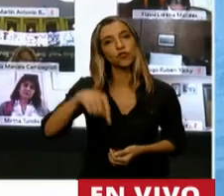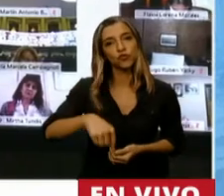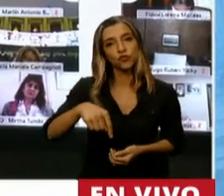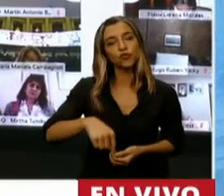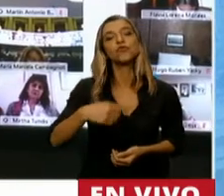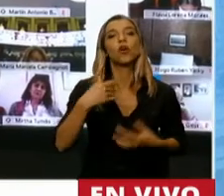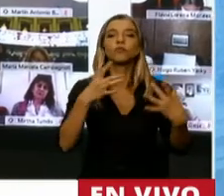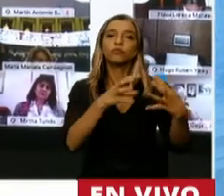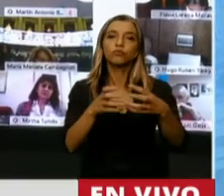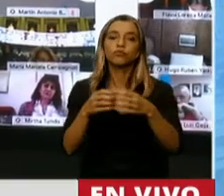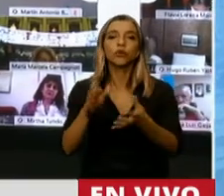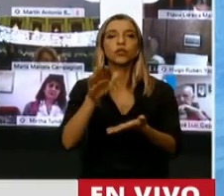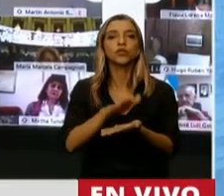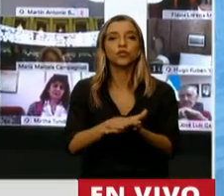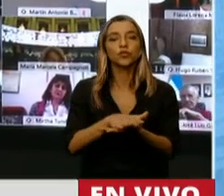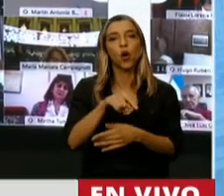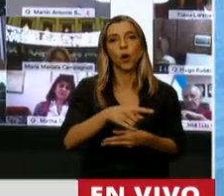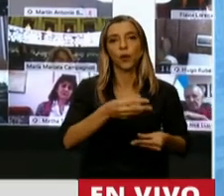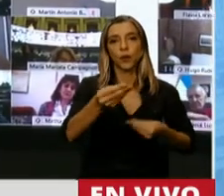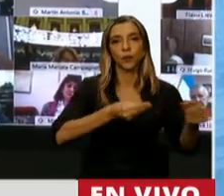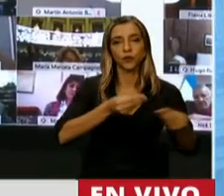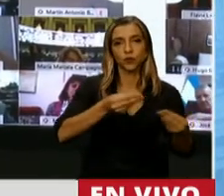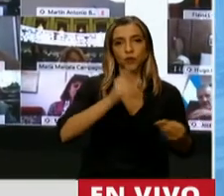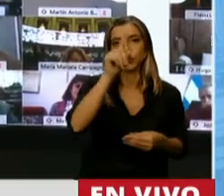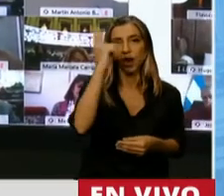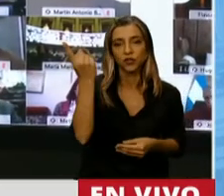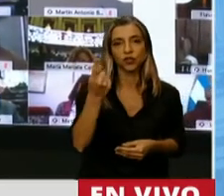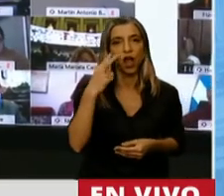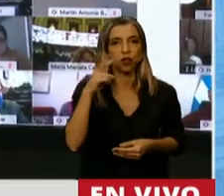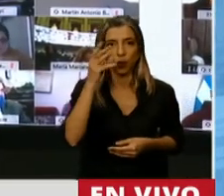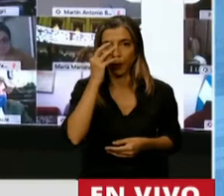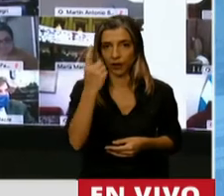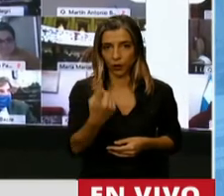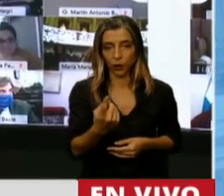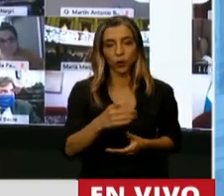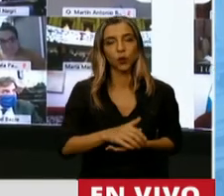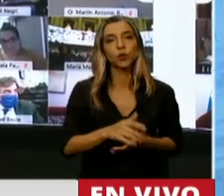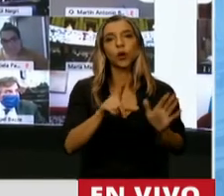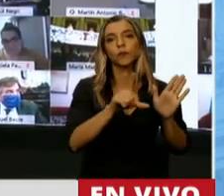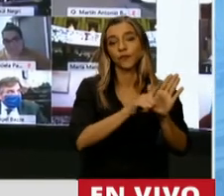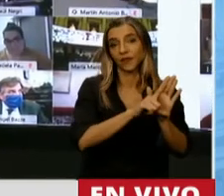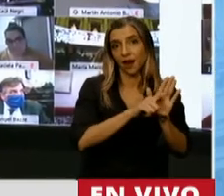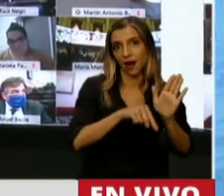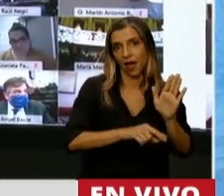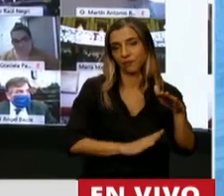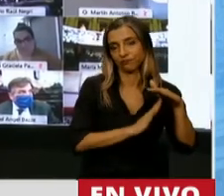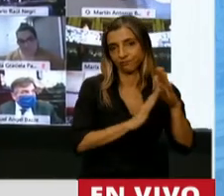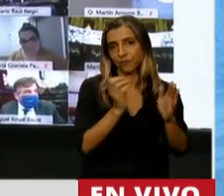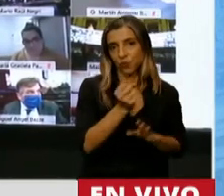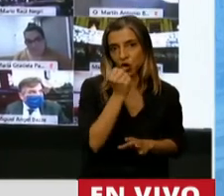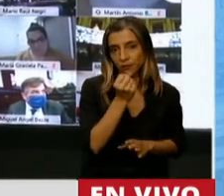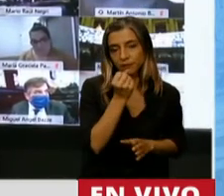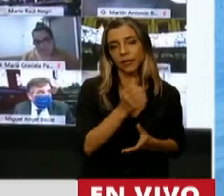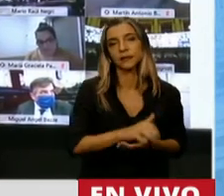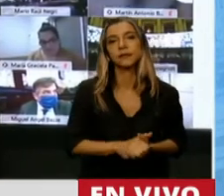el proyecto del tratamiento del presupuesto nacional 2021 la ley de leyes a pesar de